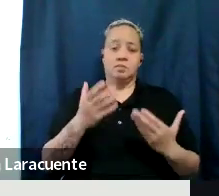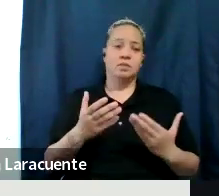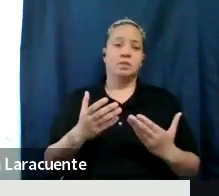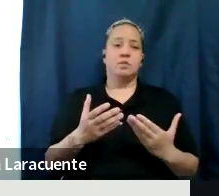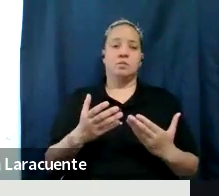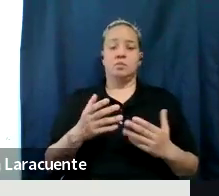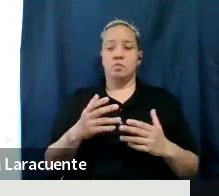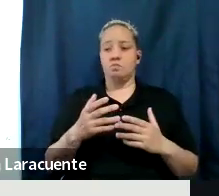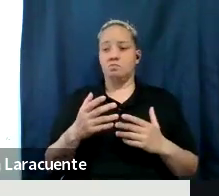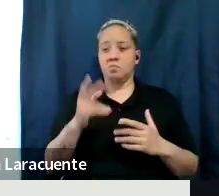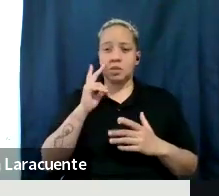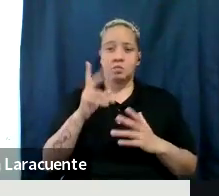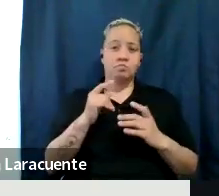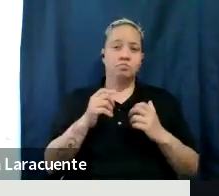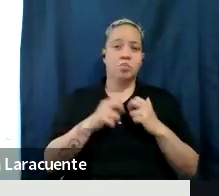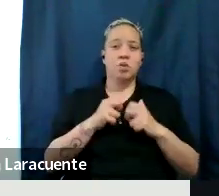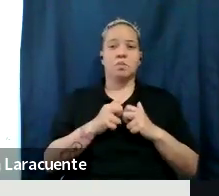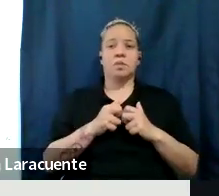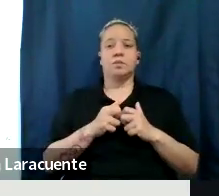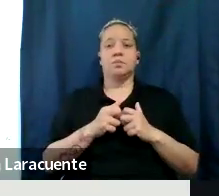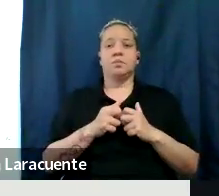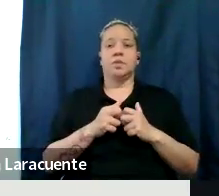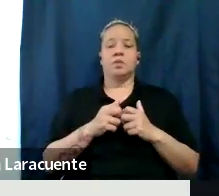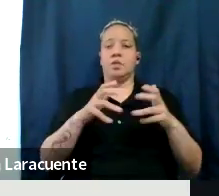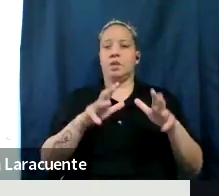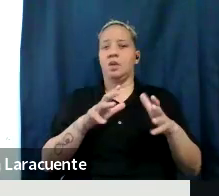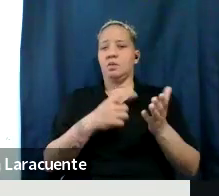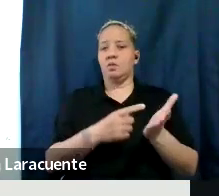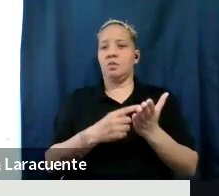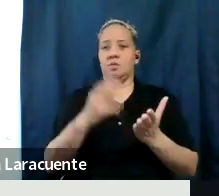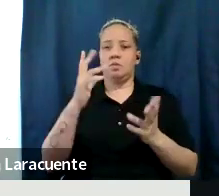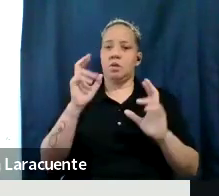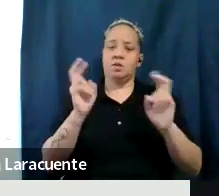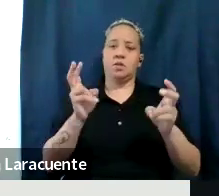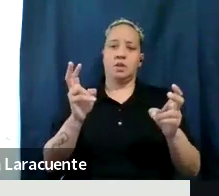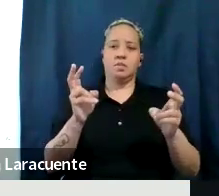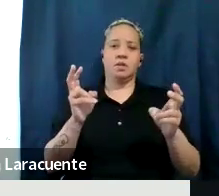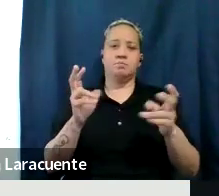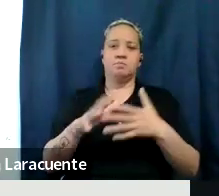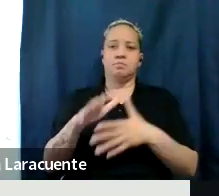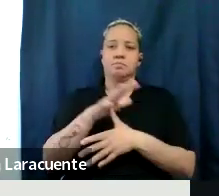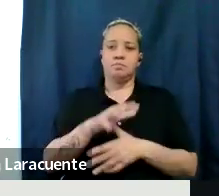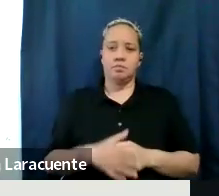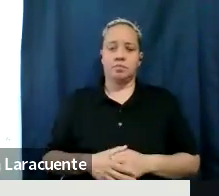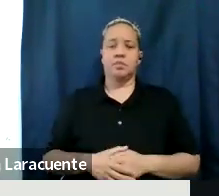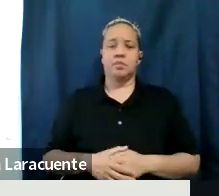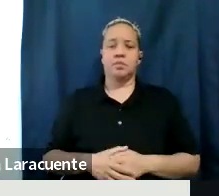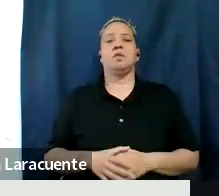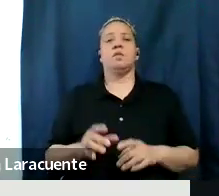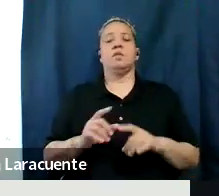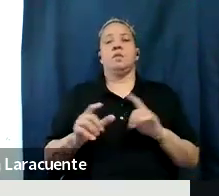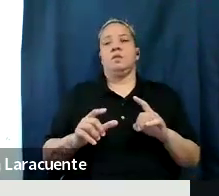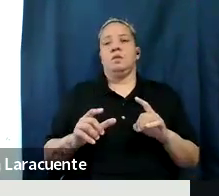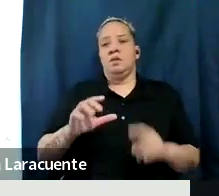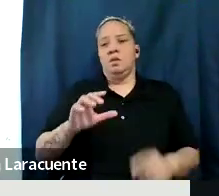con problemas, porque de esto no he querido hablar, porque no era el tema central, pero la colonia